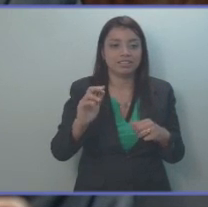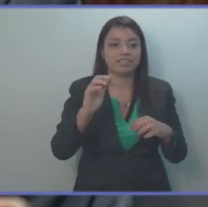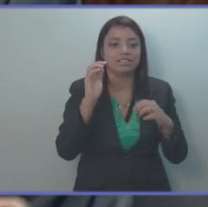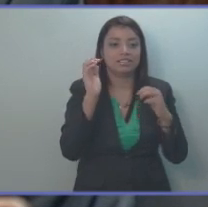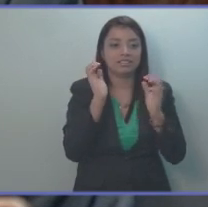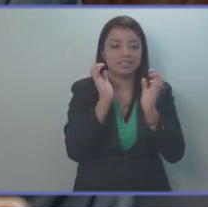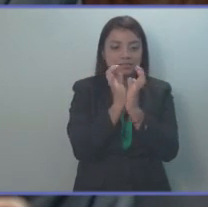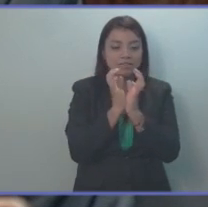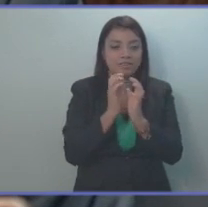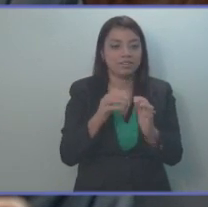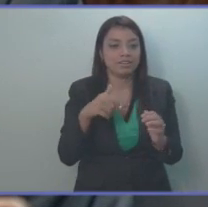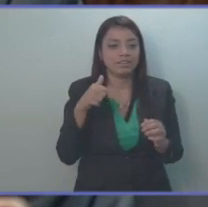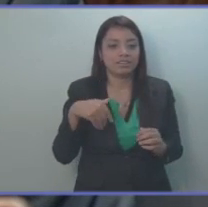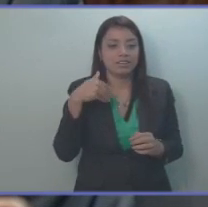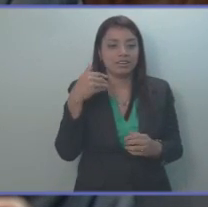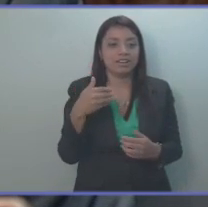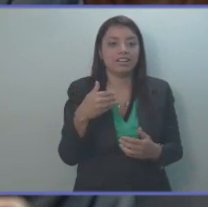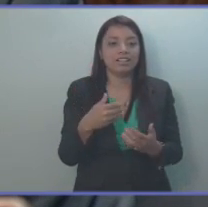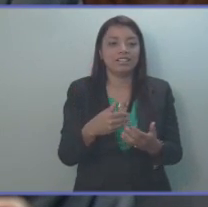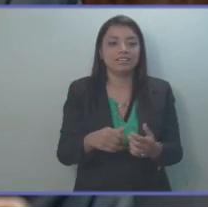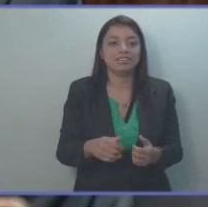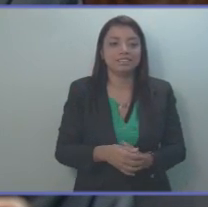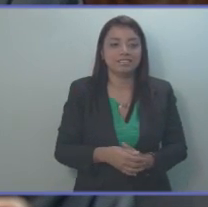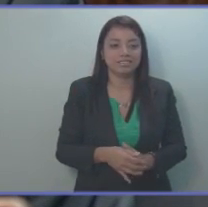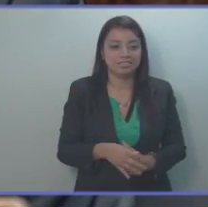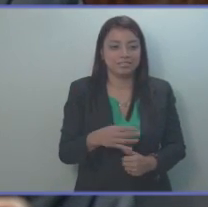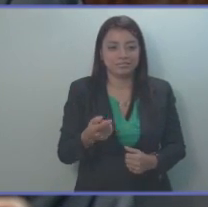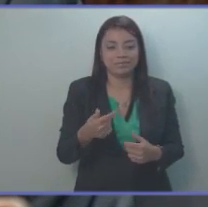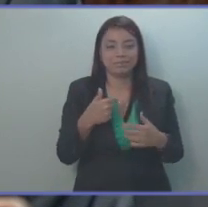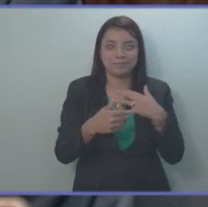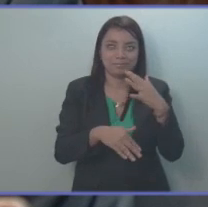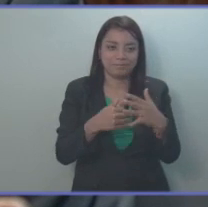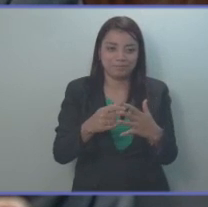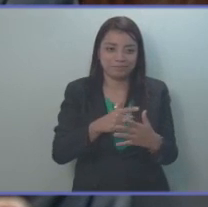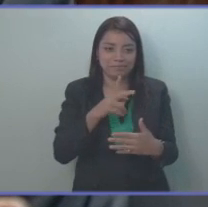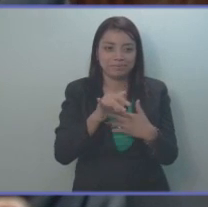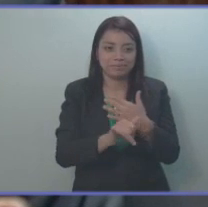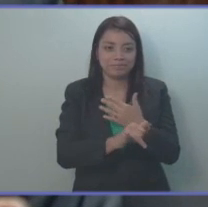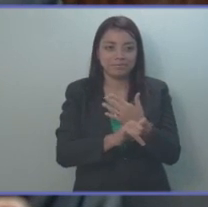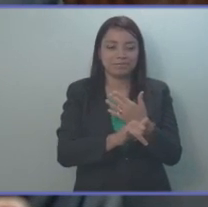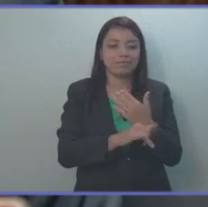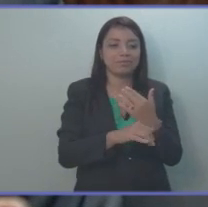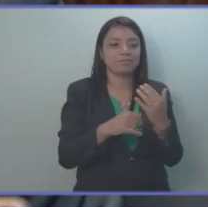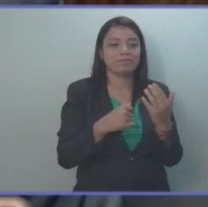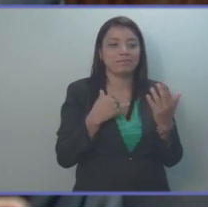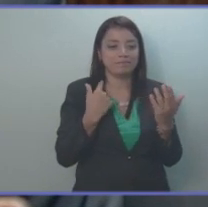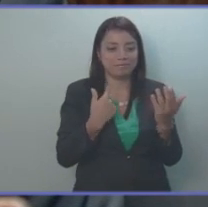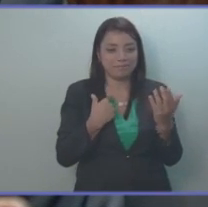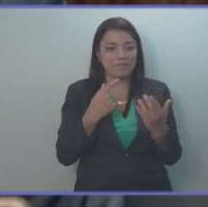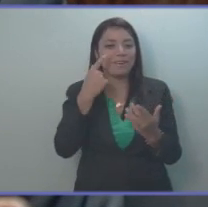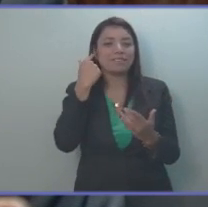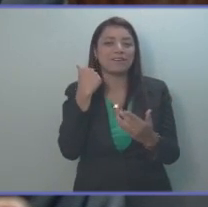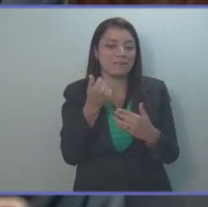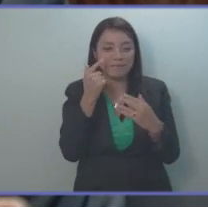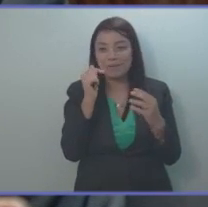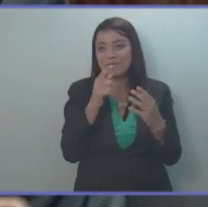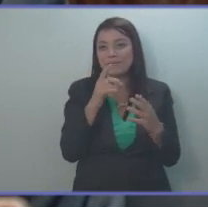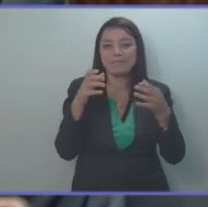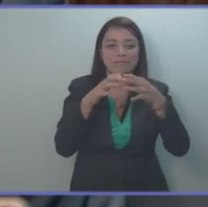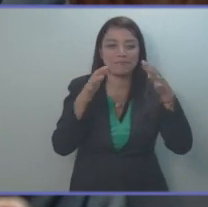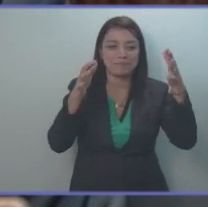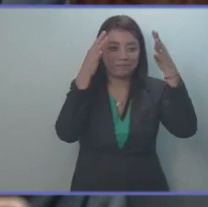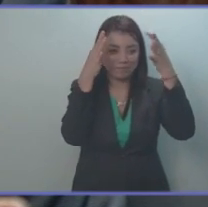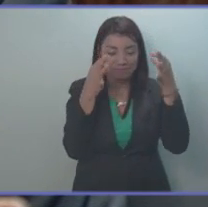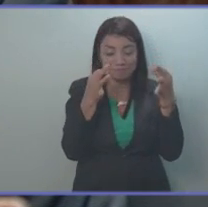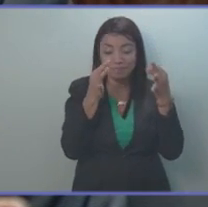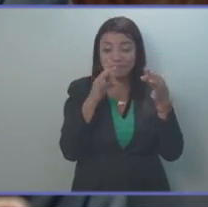año, para lo cual se adjunta el correspondiente proyecto de decreto. Así, el dictamen que